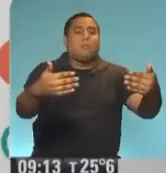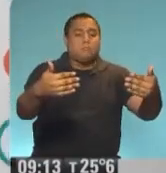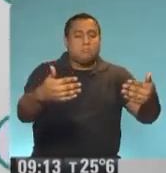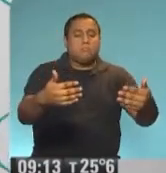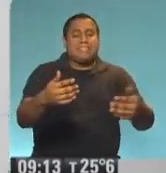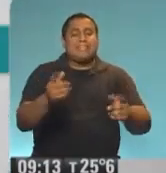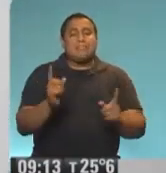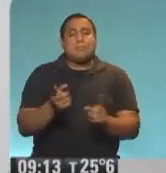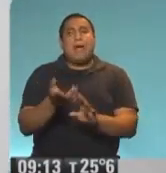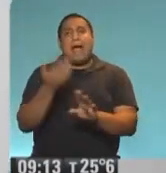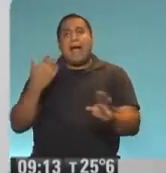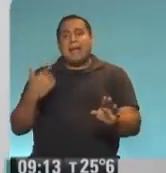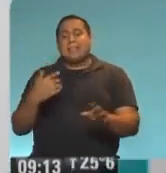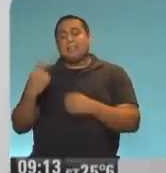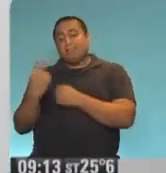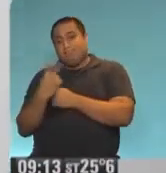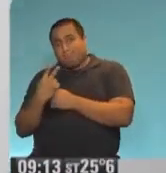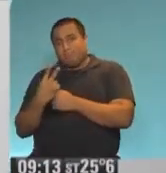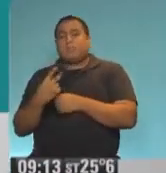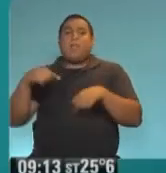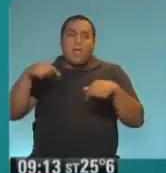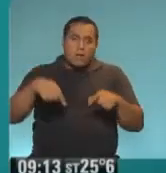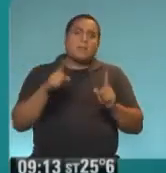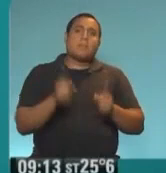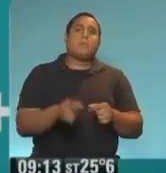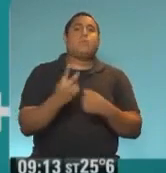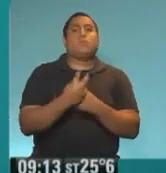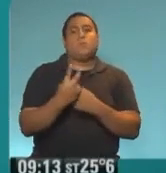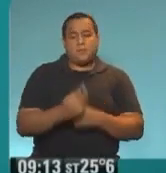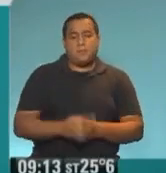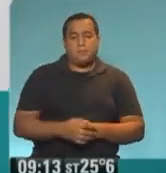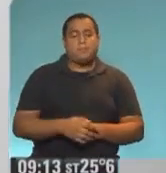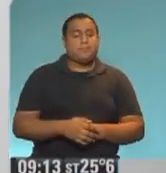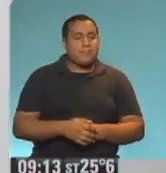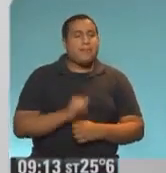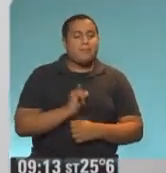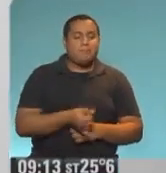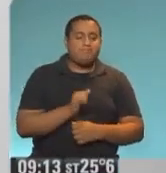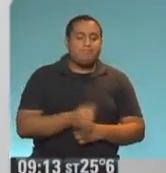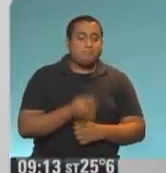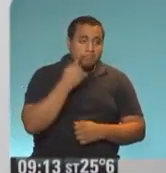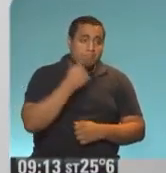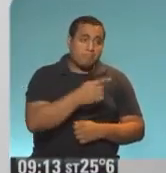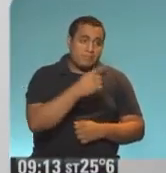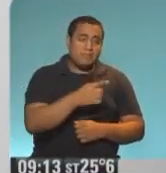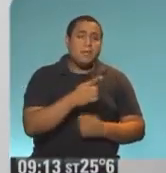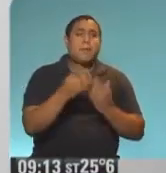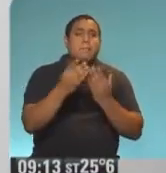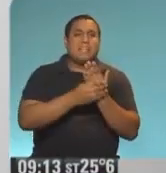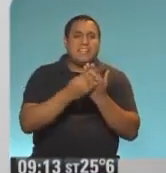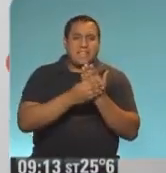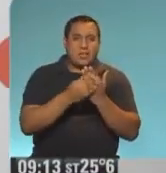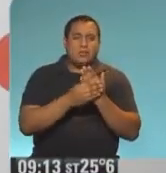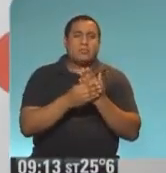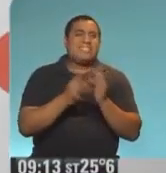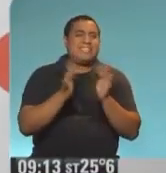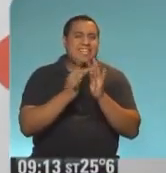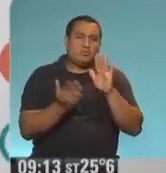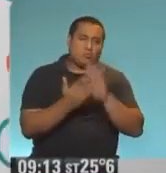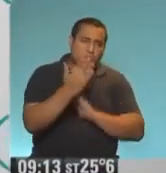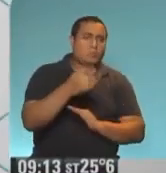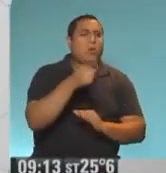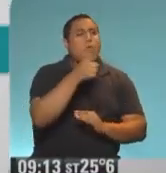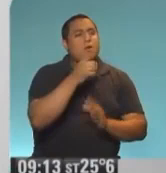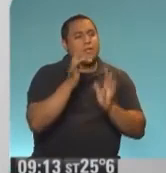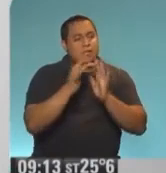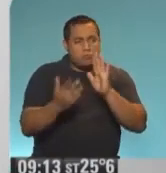durante cierto tiempo. Cuidemos. Sí, lo vemos focalizado en sus redes, en las del ministerio, en constante trabajo